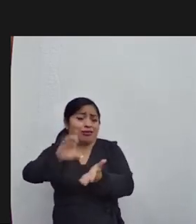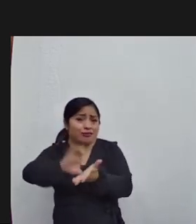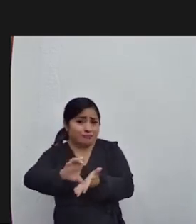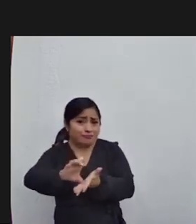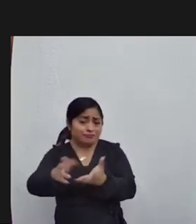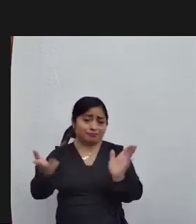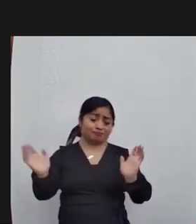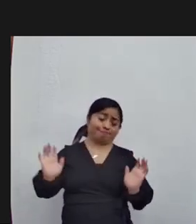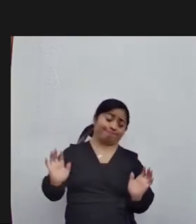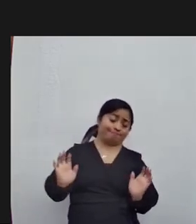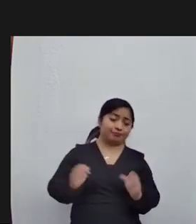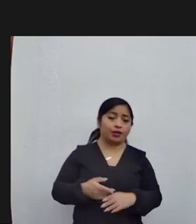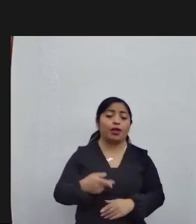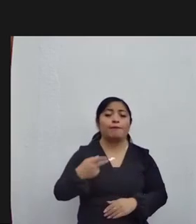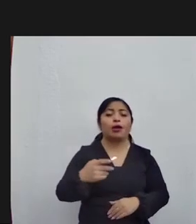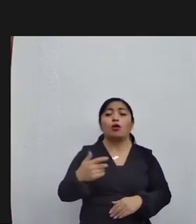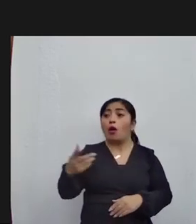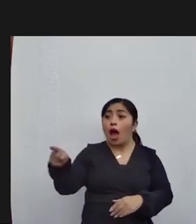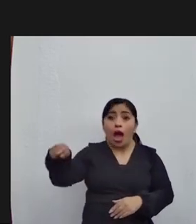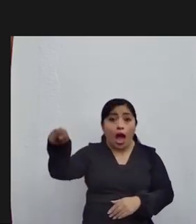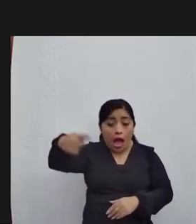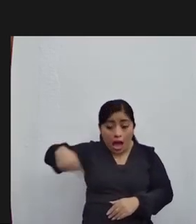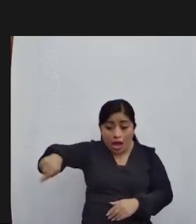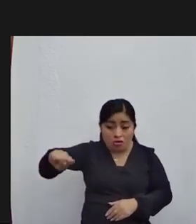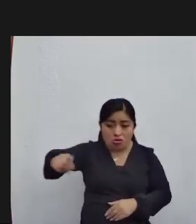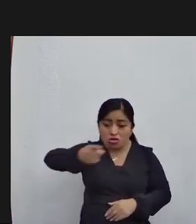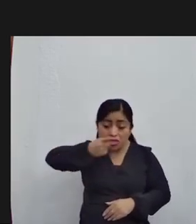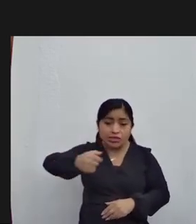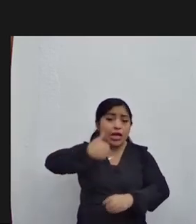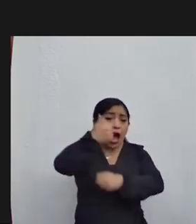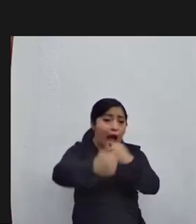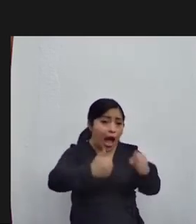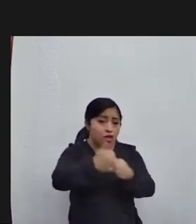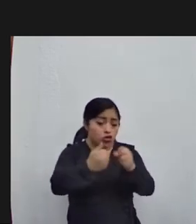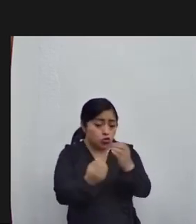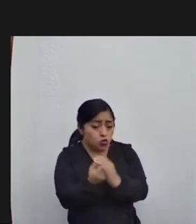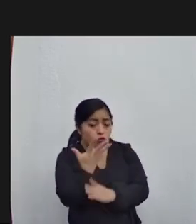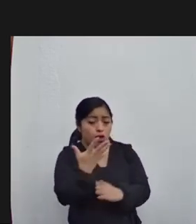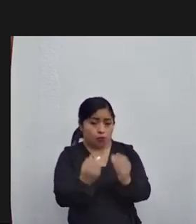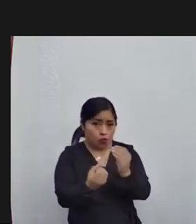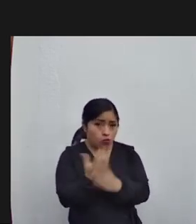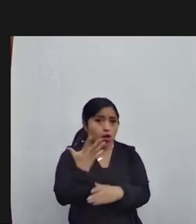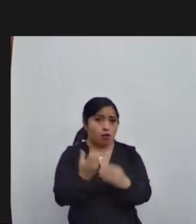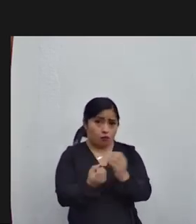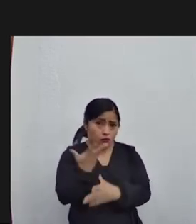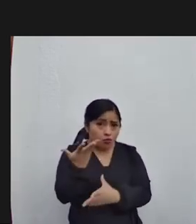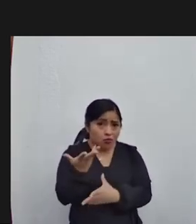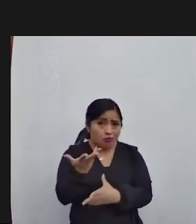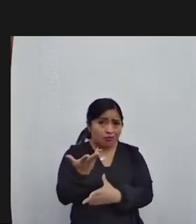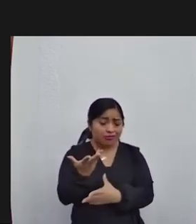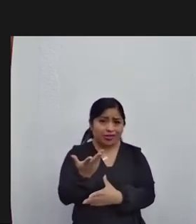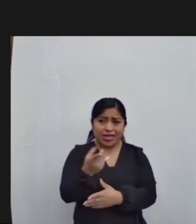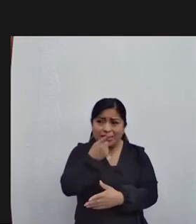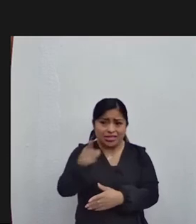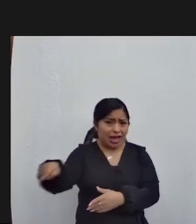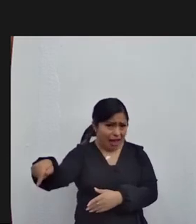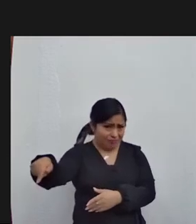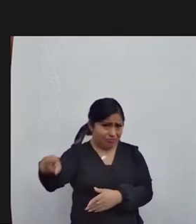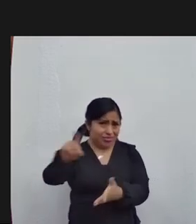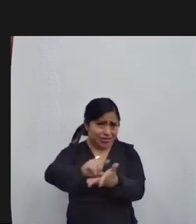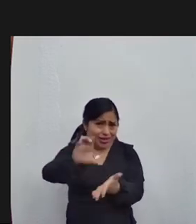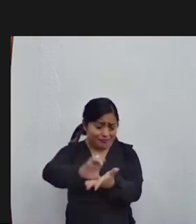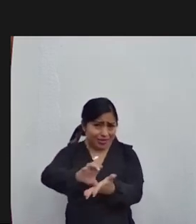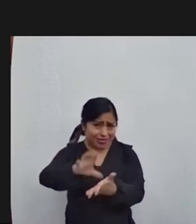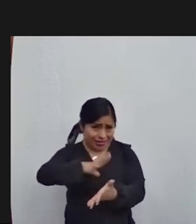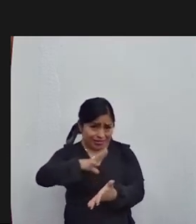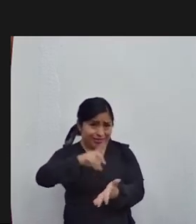hacen renovar cada año como si tu enfermedad cada año te pida permiso o que la tienes, ¿no?